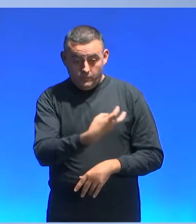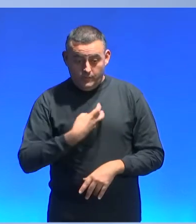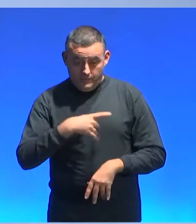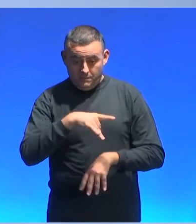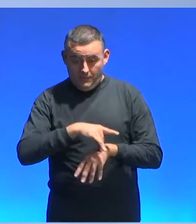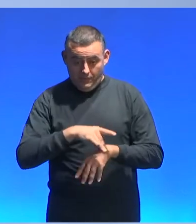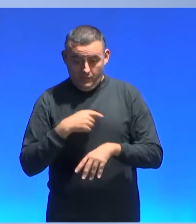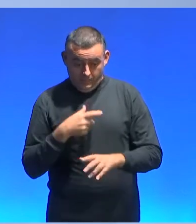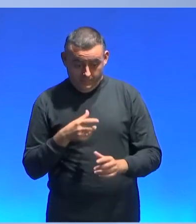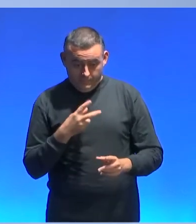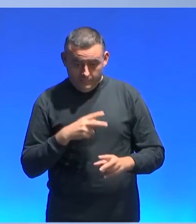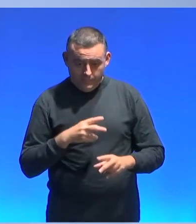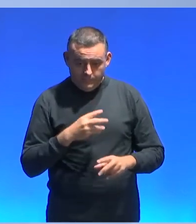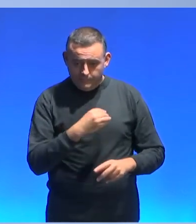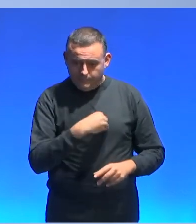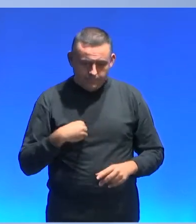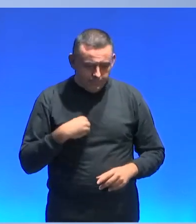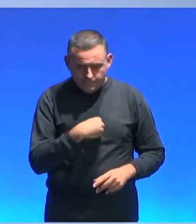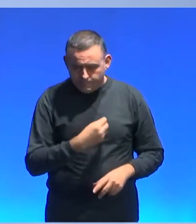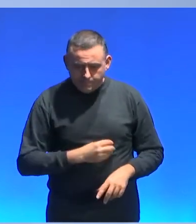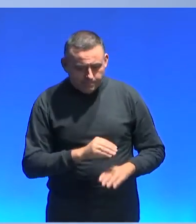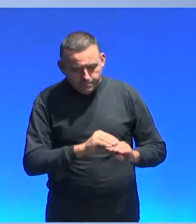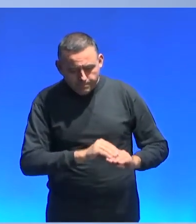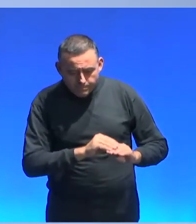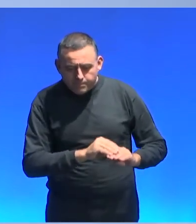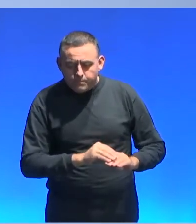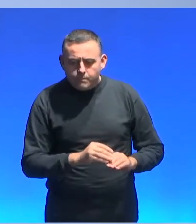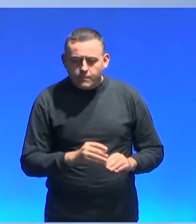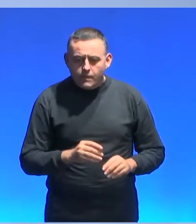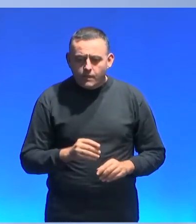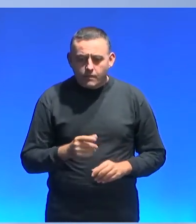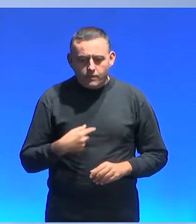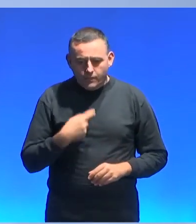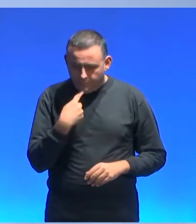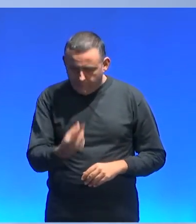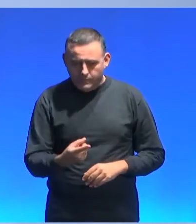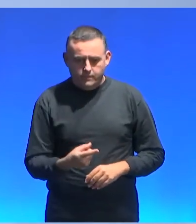salir todos los días solos por un tiempo,